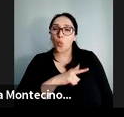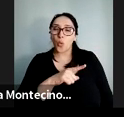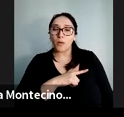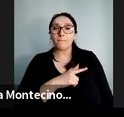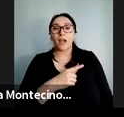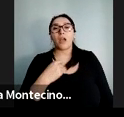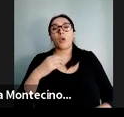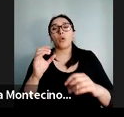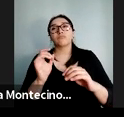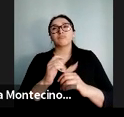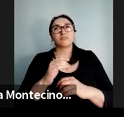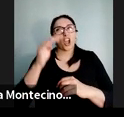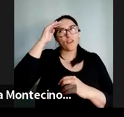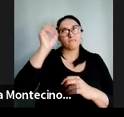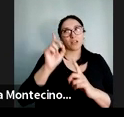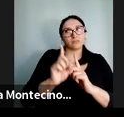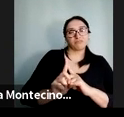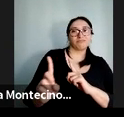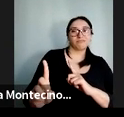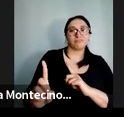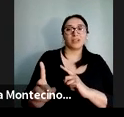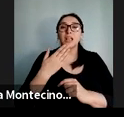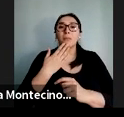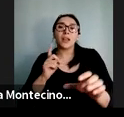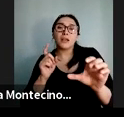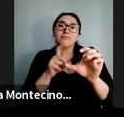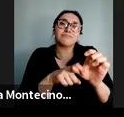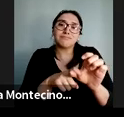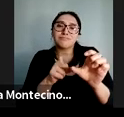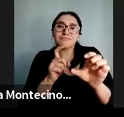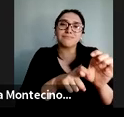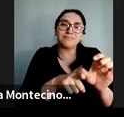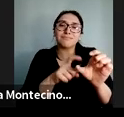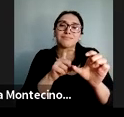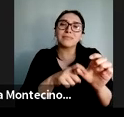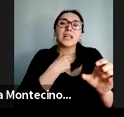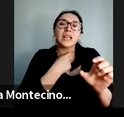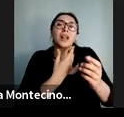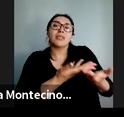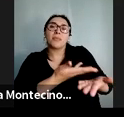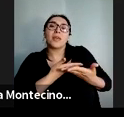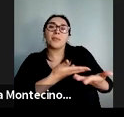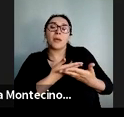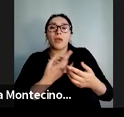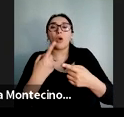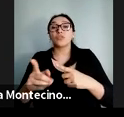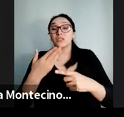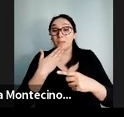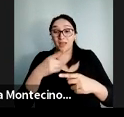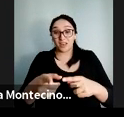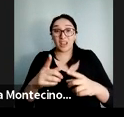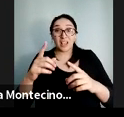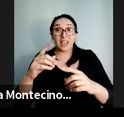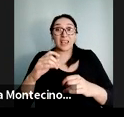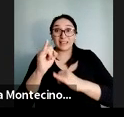vulnerabilidad, desconfianza, hiperdependencia de los dispositivos o, por otro lado, irse de Internet. Son distintos